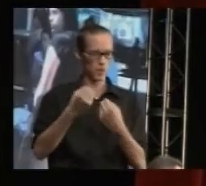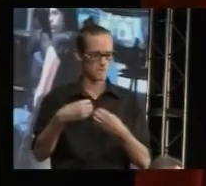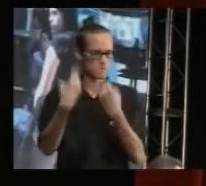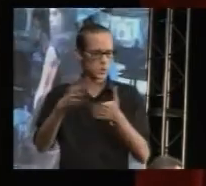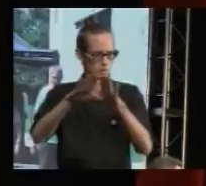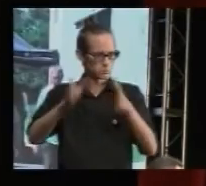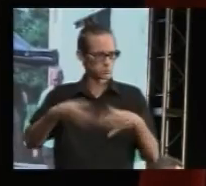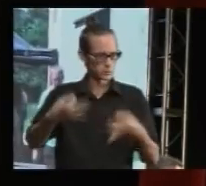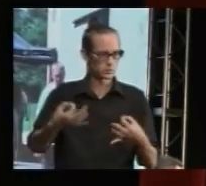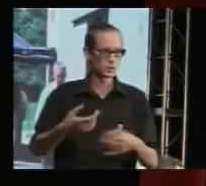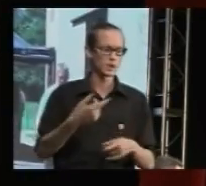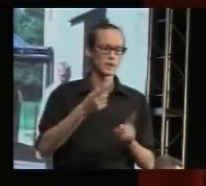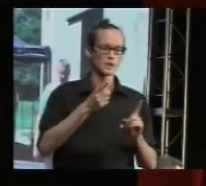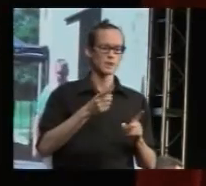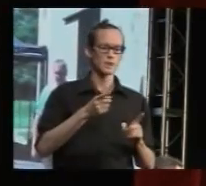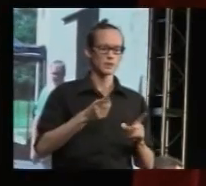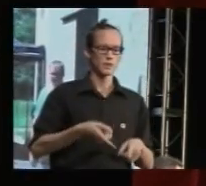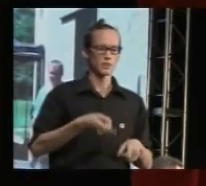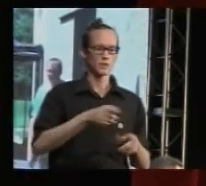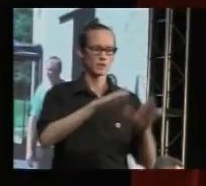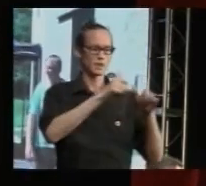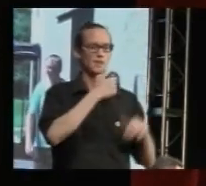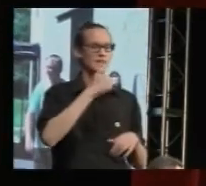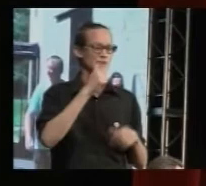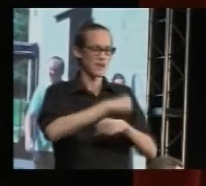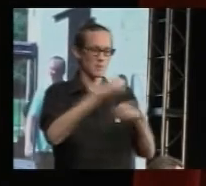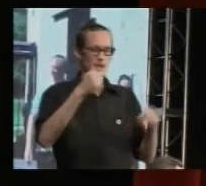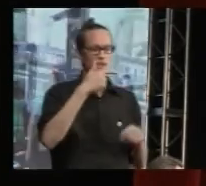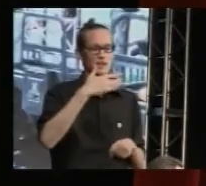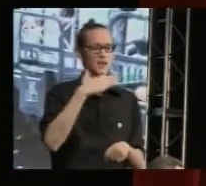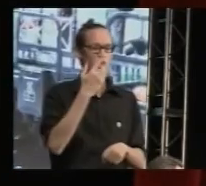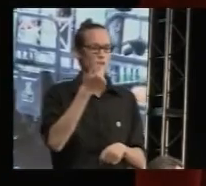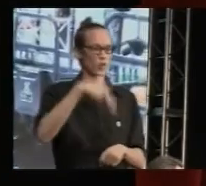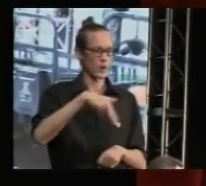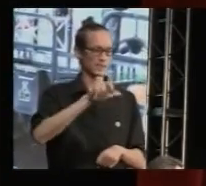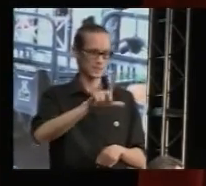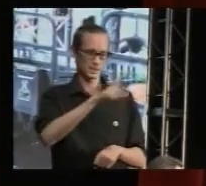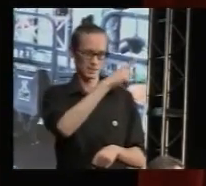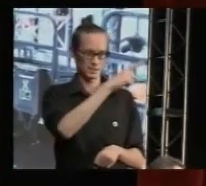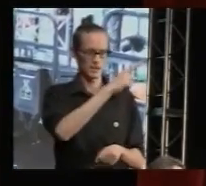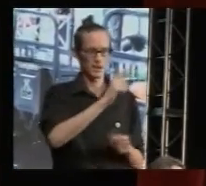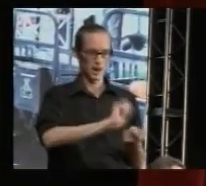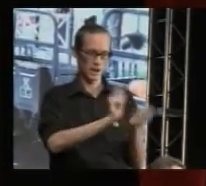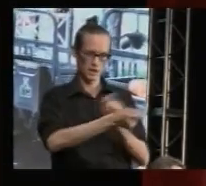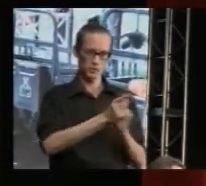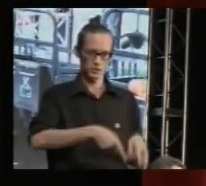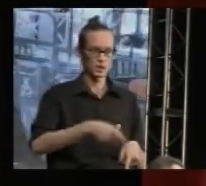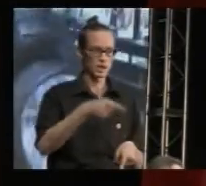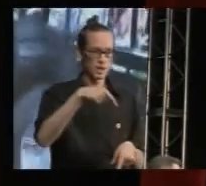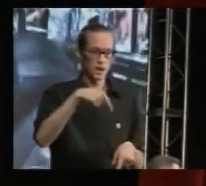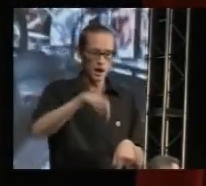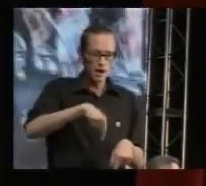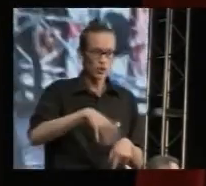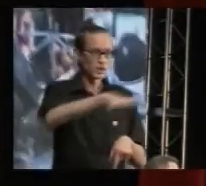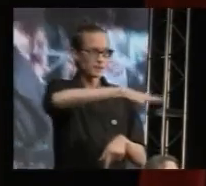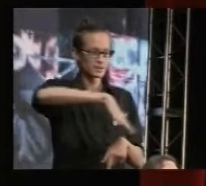poner en funcionamiento la Sala Mayor del Centro Cultural Juan L. Ortiz, y en este histórico Teatro 3 de Febrero estamos